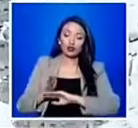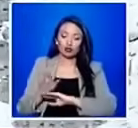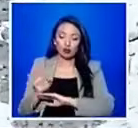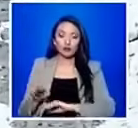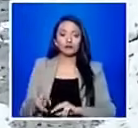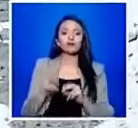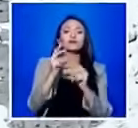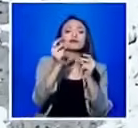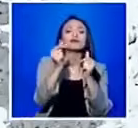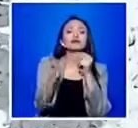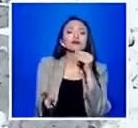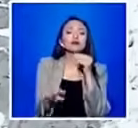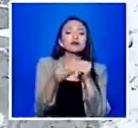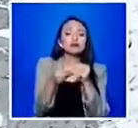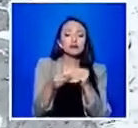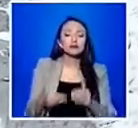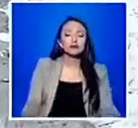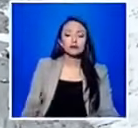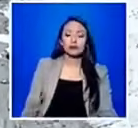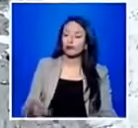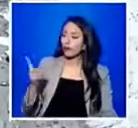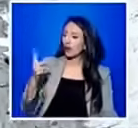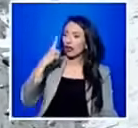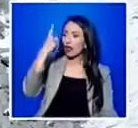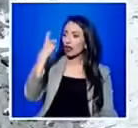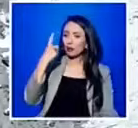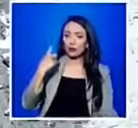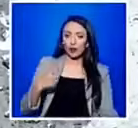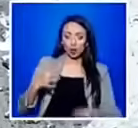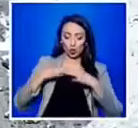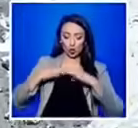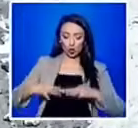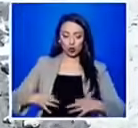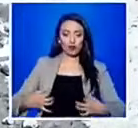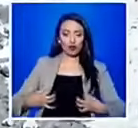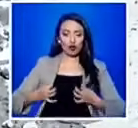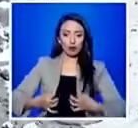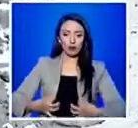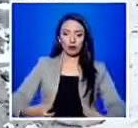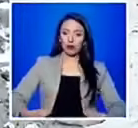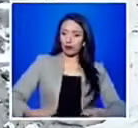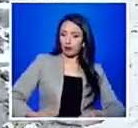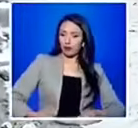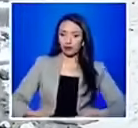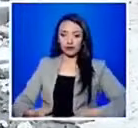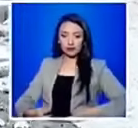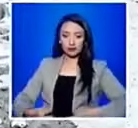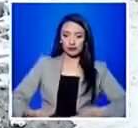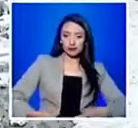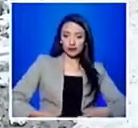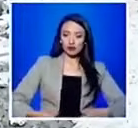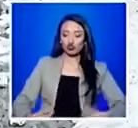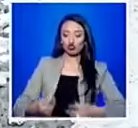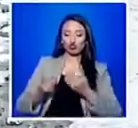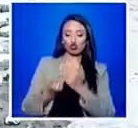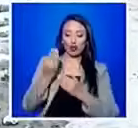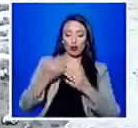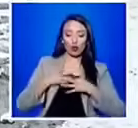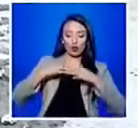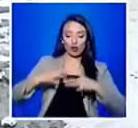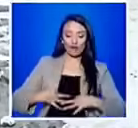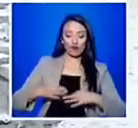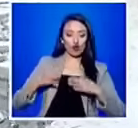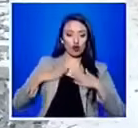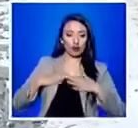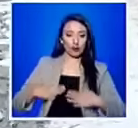Algo rapidito nomás que quería comentar. Los vecinos preguntan, el nuevo uniforme de Ecuavisa, miren ustedes, la chompa, que estamos nosotros